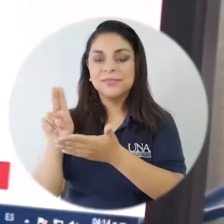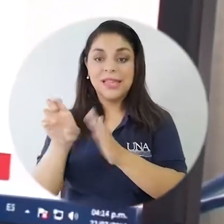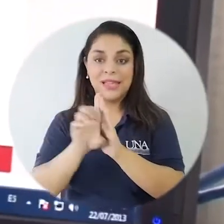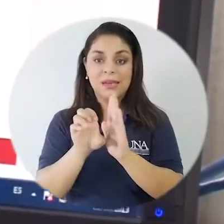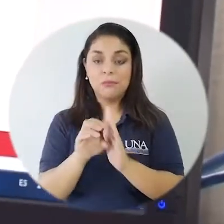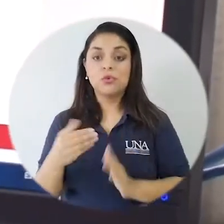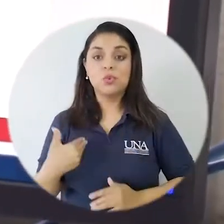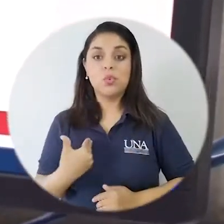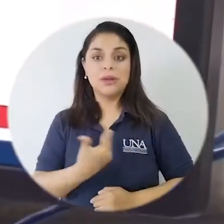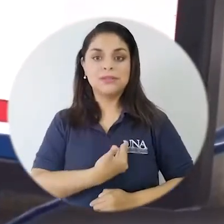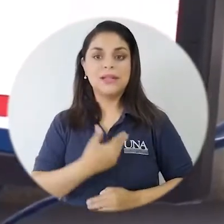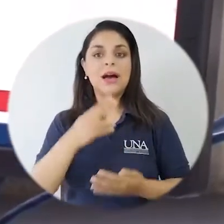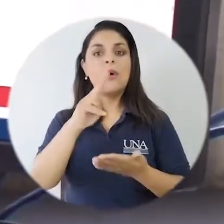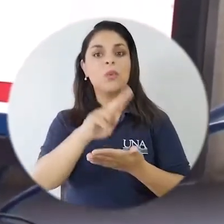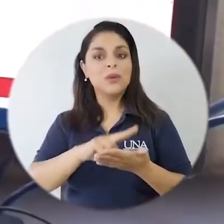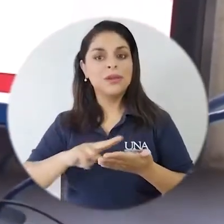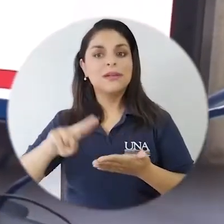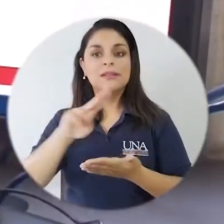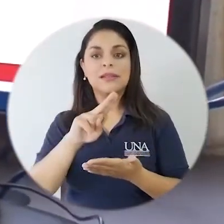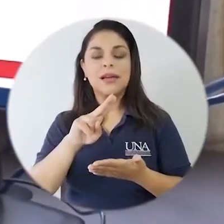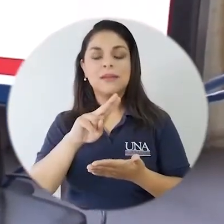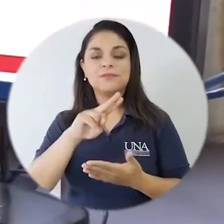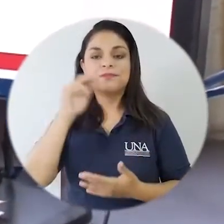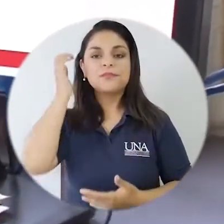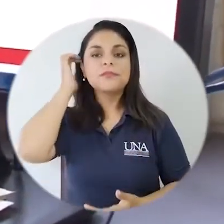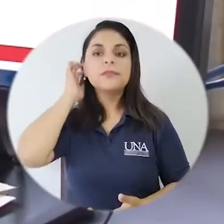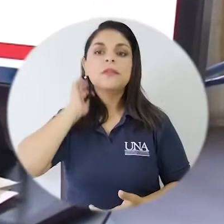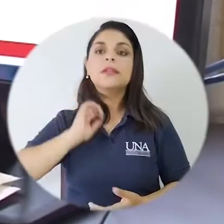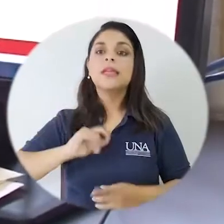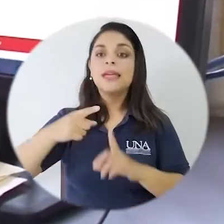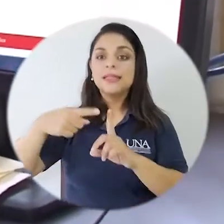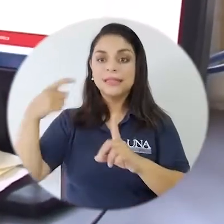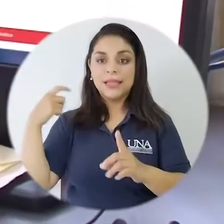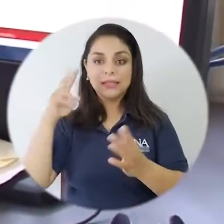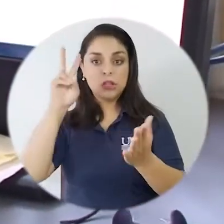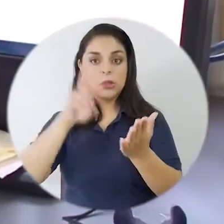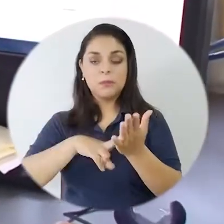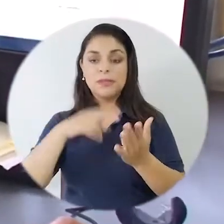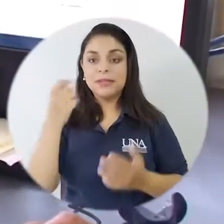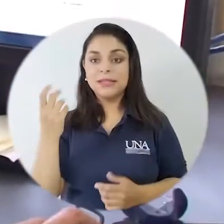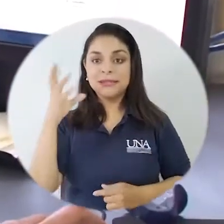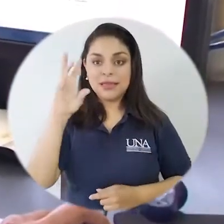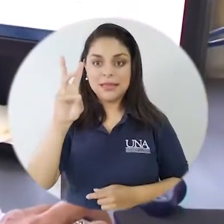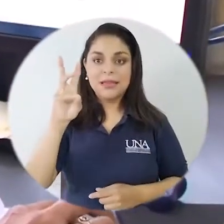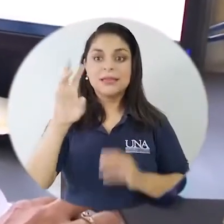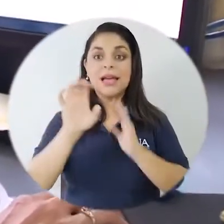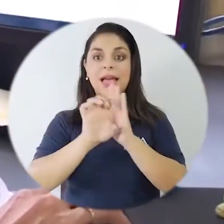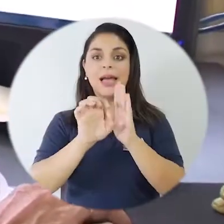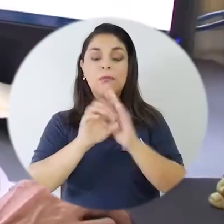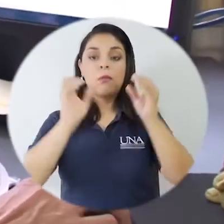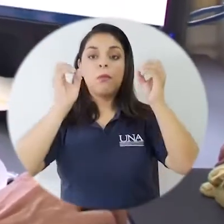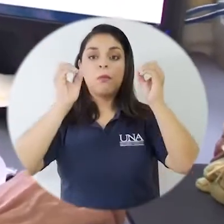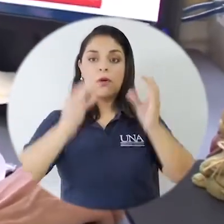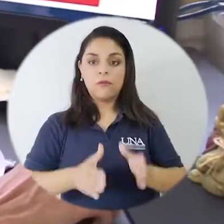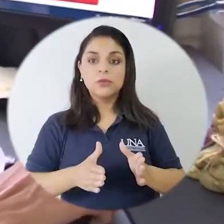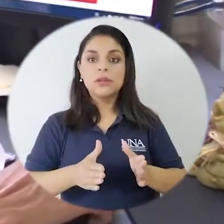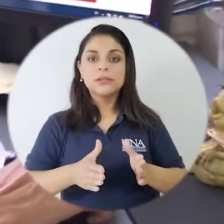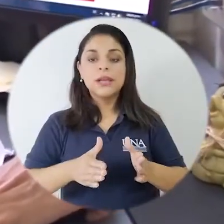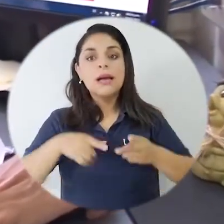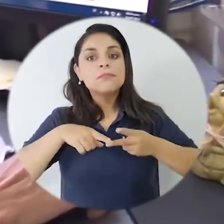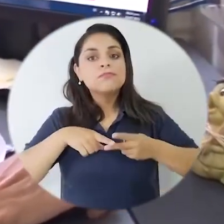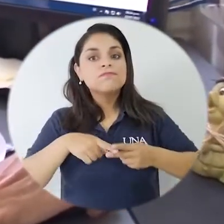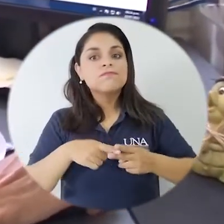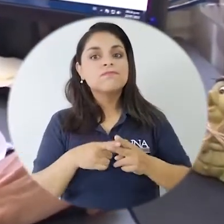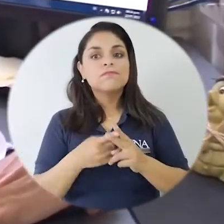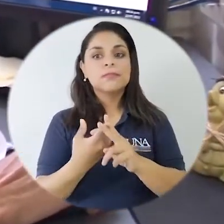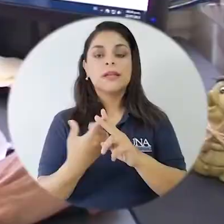nuestra universidad, este, de, desde 2016, por ejemplo, el sector académico